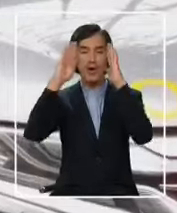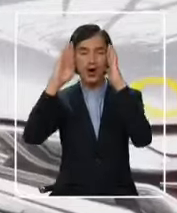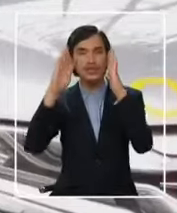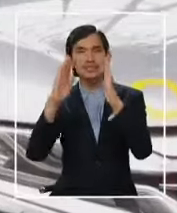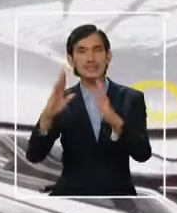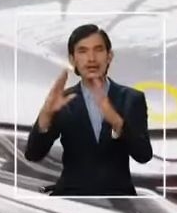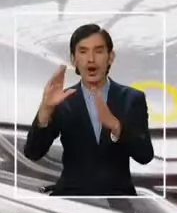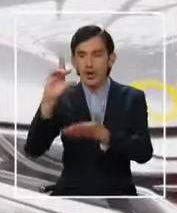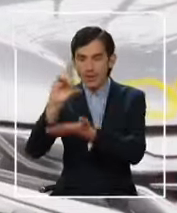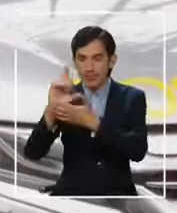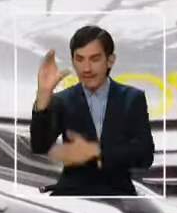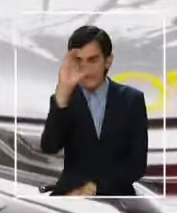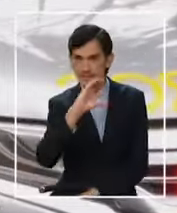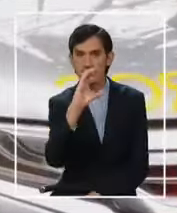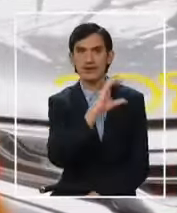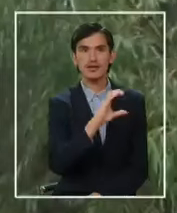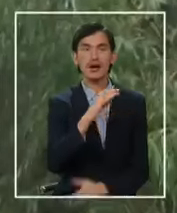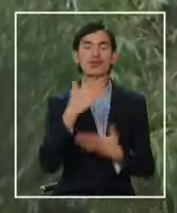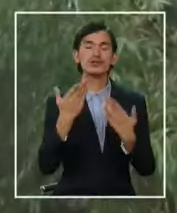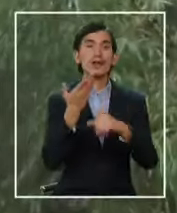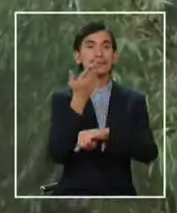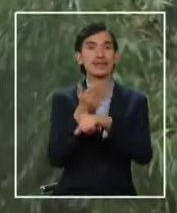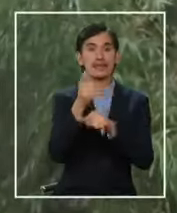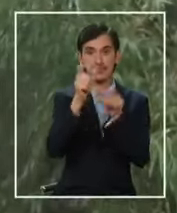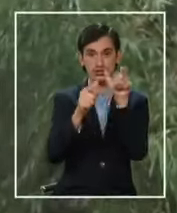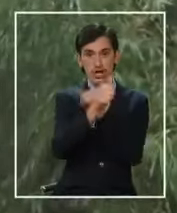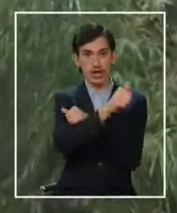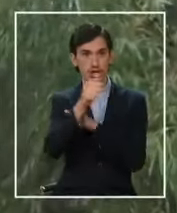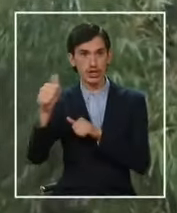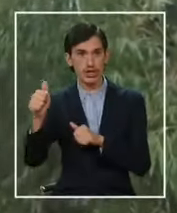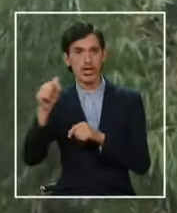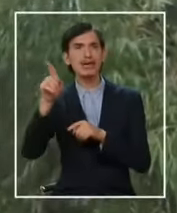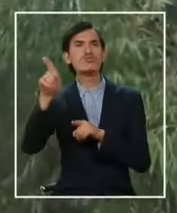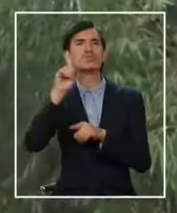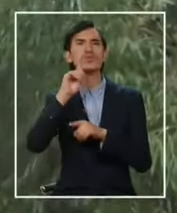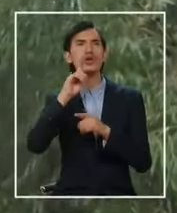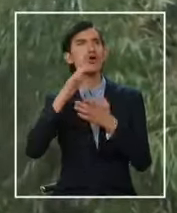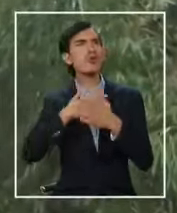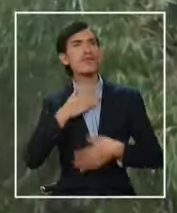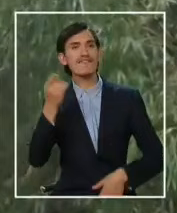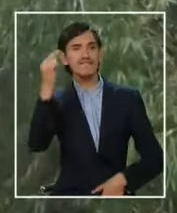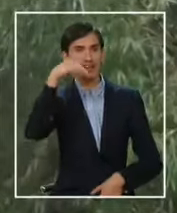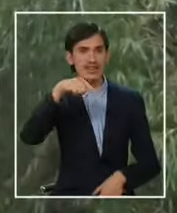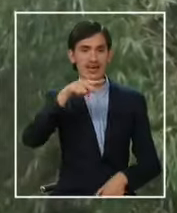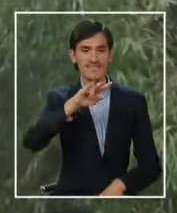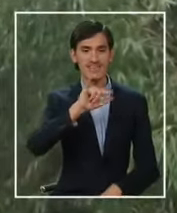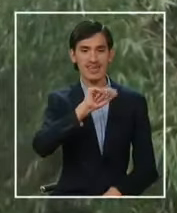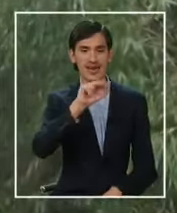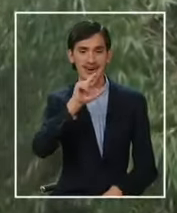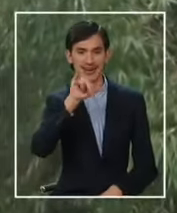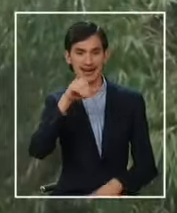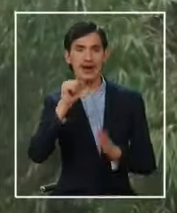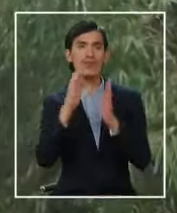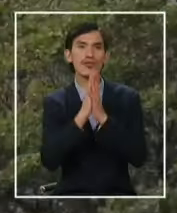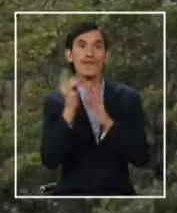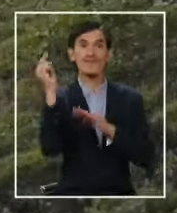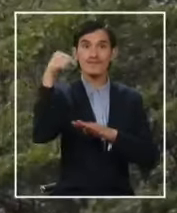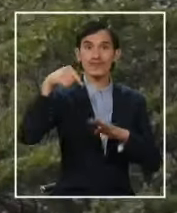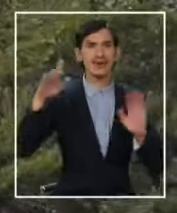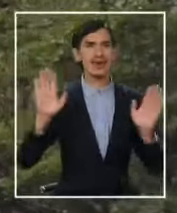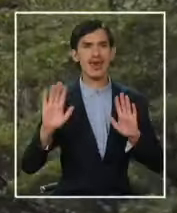búsqueda. Por lo tanto, solicitamos a todas las personas que tenían planificado venir al Parque Nacional Villarrica durante estos días que se abstengan de